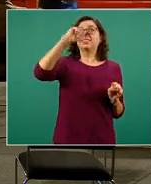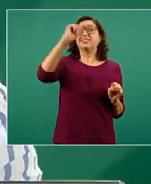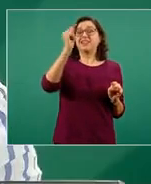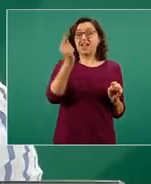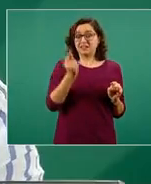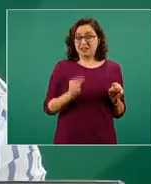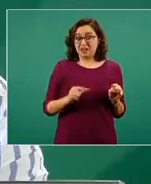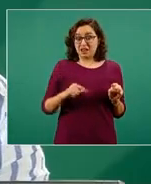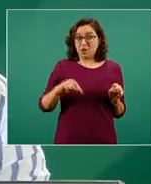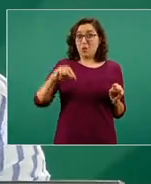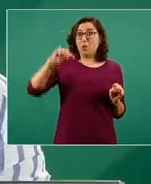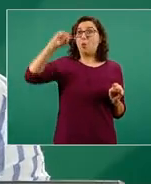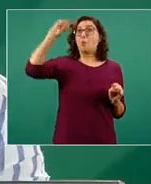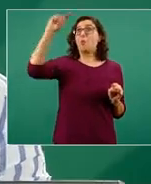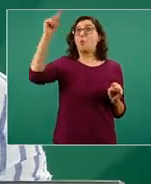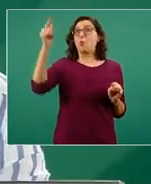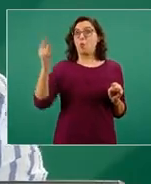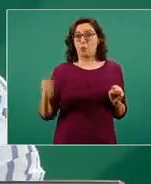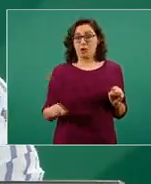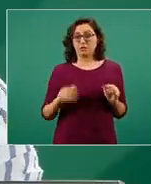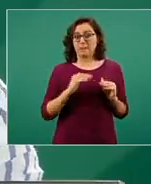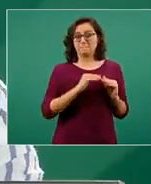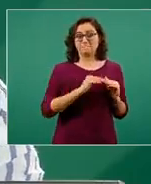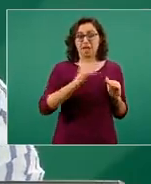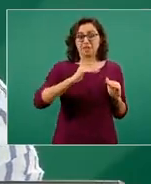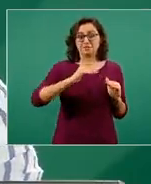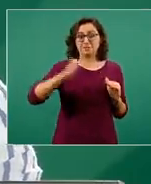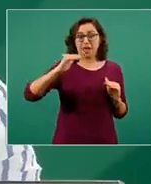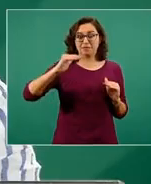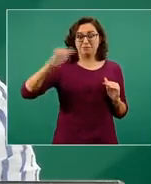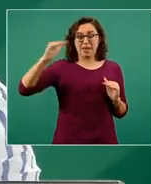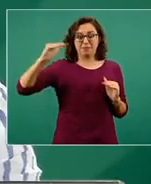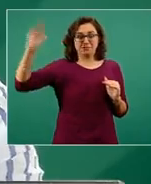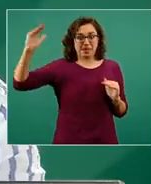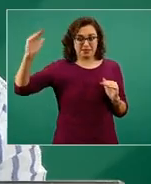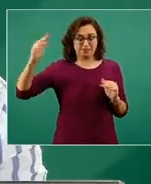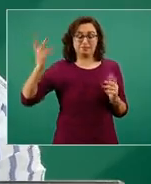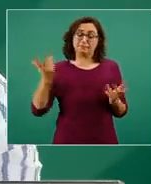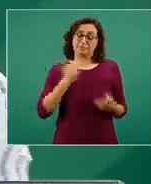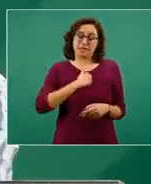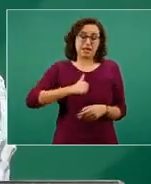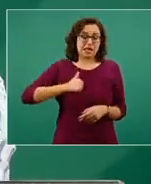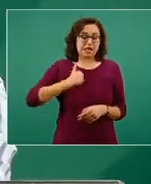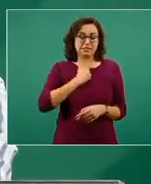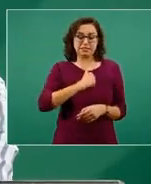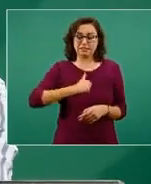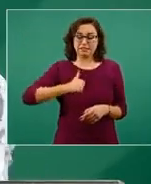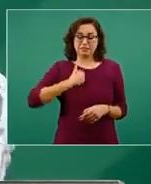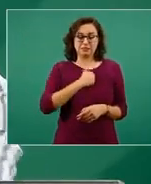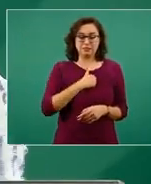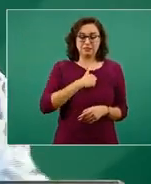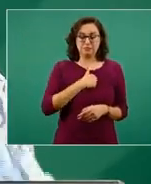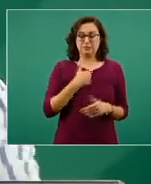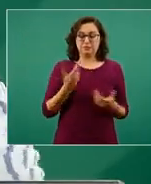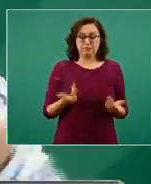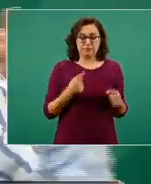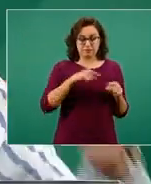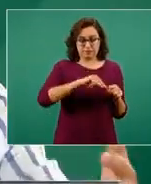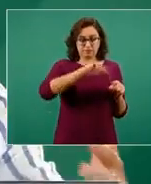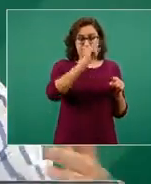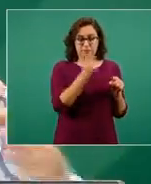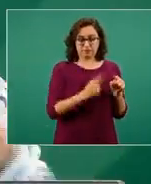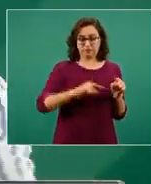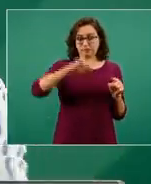lamentablemente fallecidas de lo que tuvieron en las olas previas. El tiempo que ha transcurrido entre una ola y la